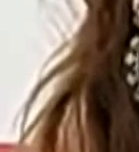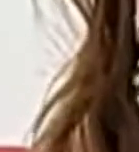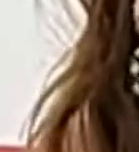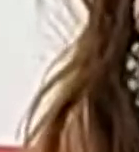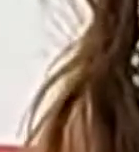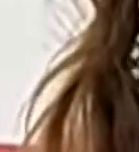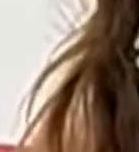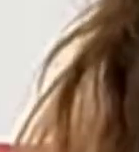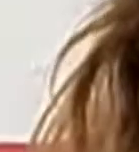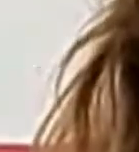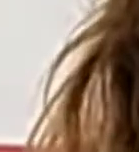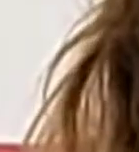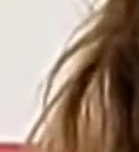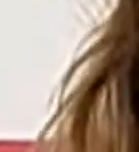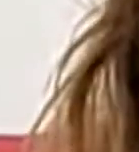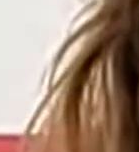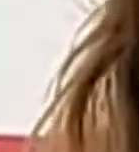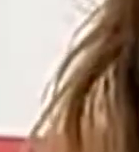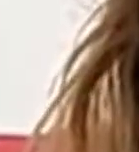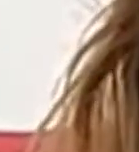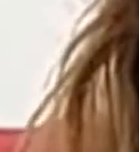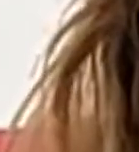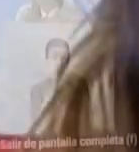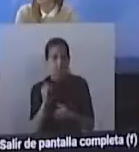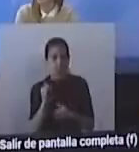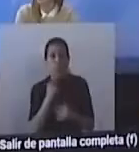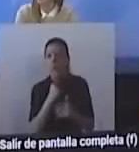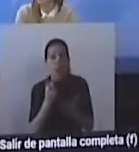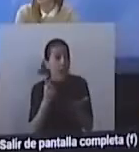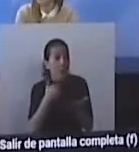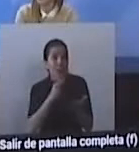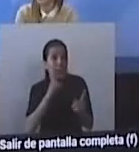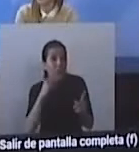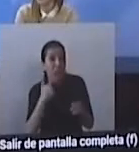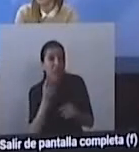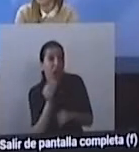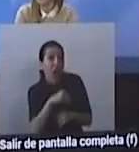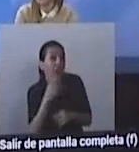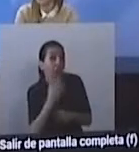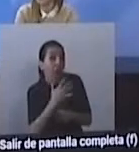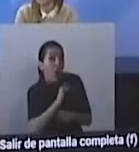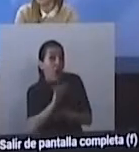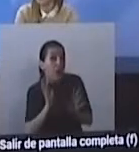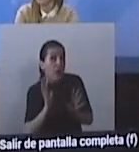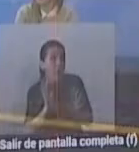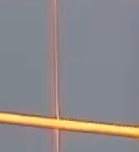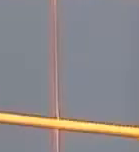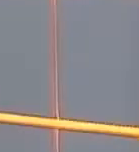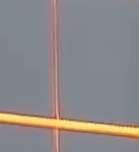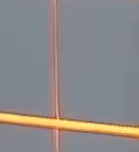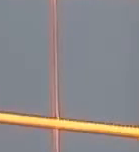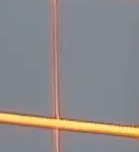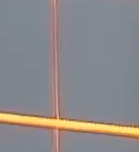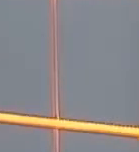deuda pública que paguemos todos los argentinos y las argentinas. Exacto. Te saco un poquito del tema Vicentín. Ustedes de la bancada vienen trabajando